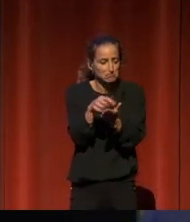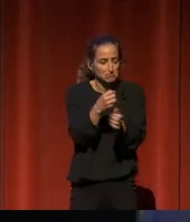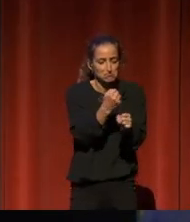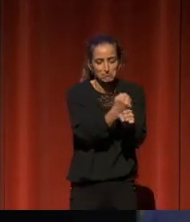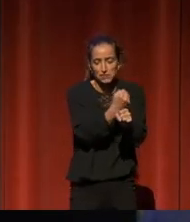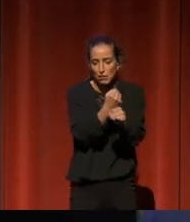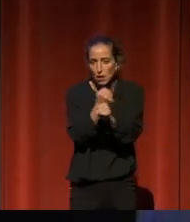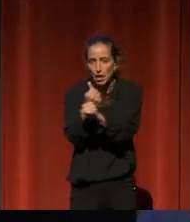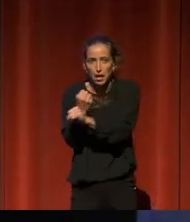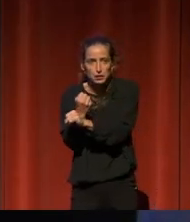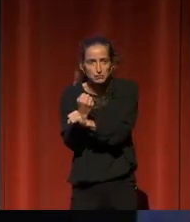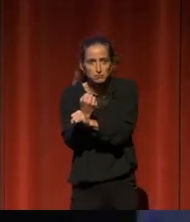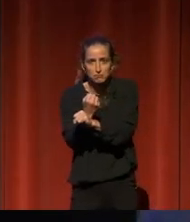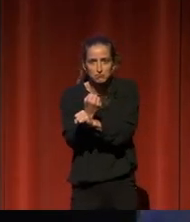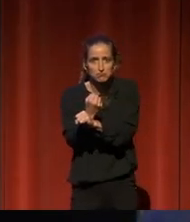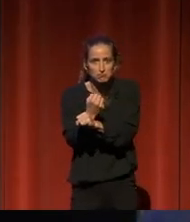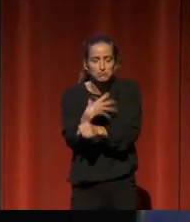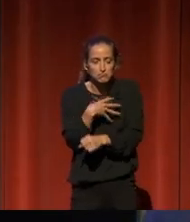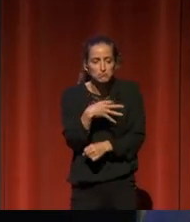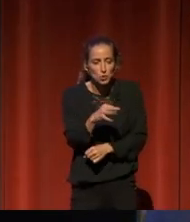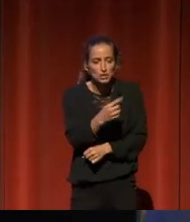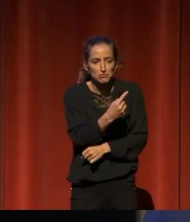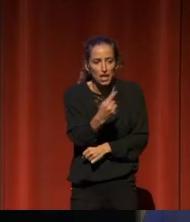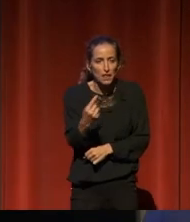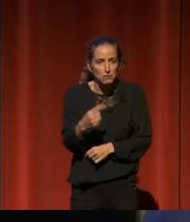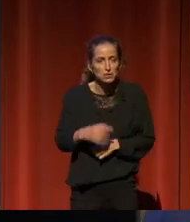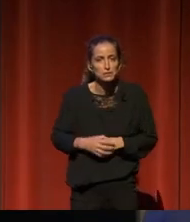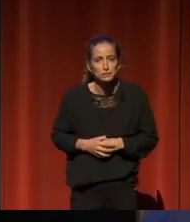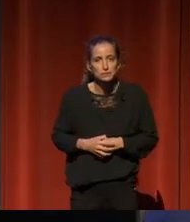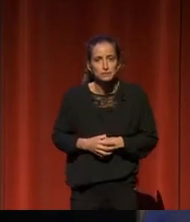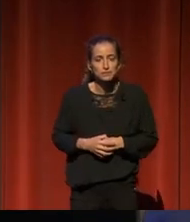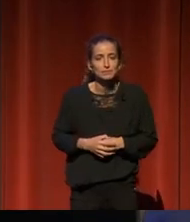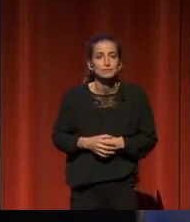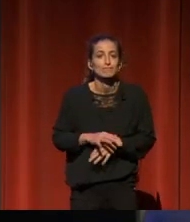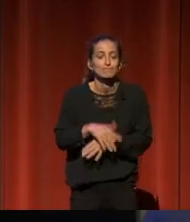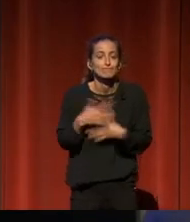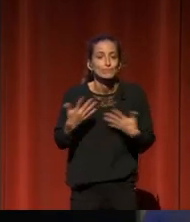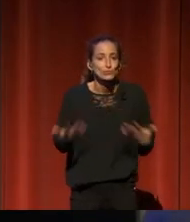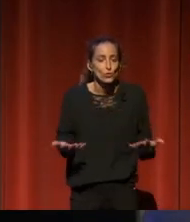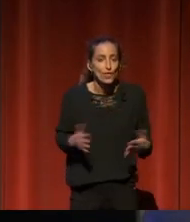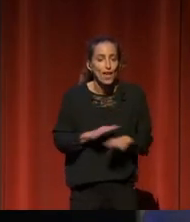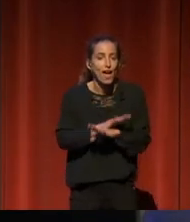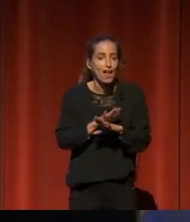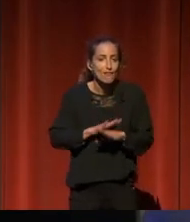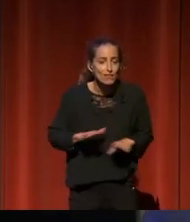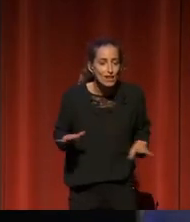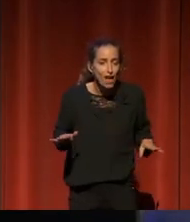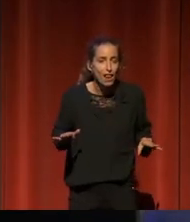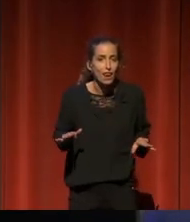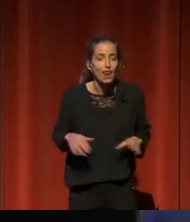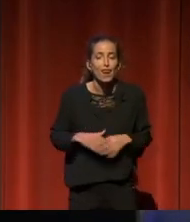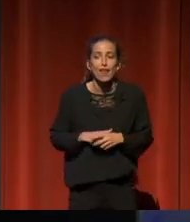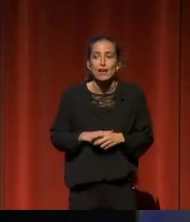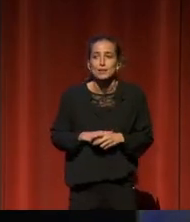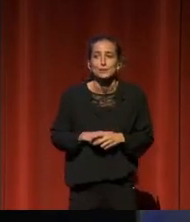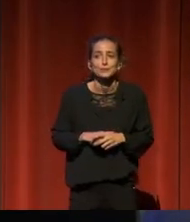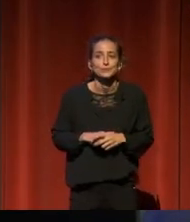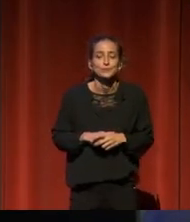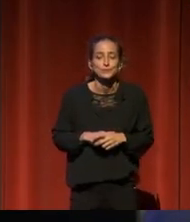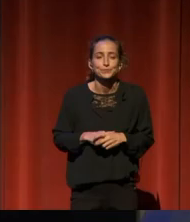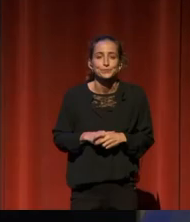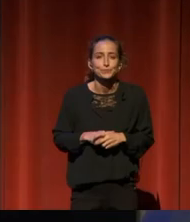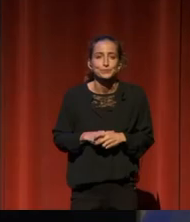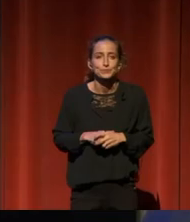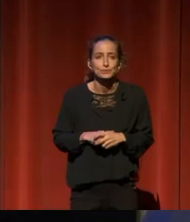ellas así que por ejemplo tenemos la capa de lo que es